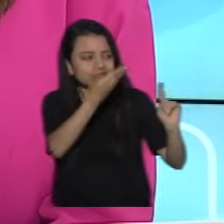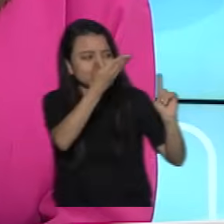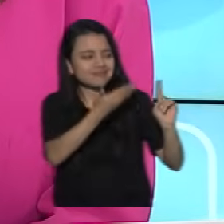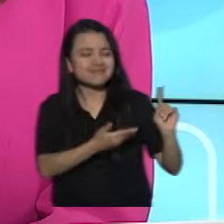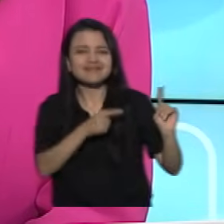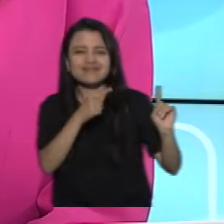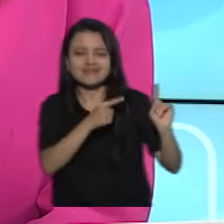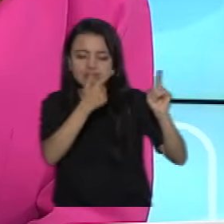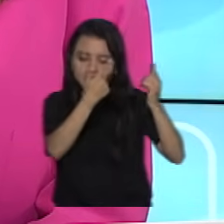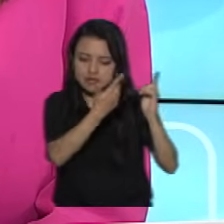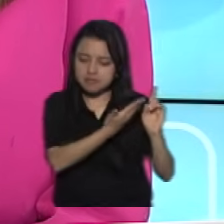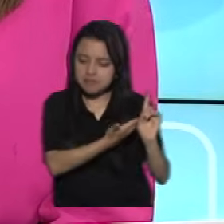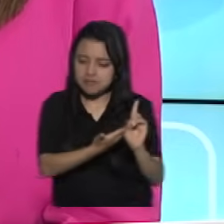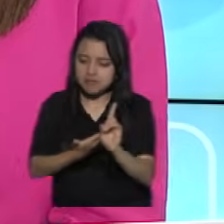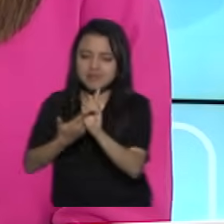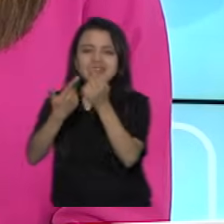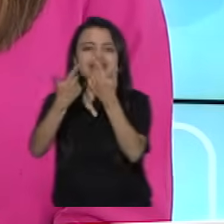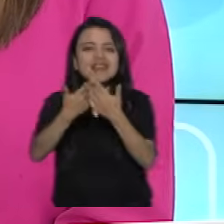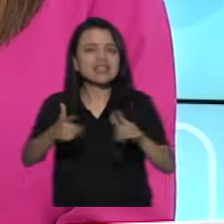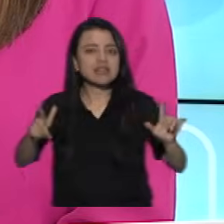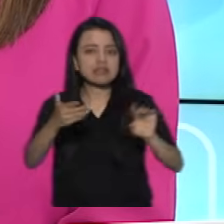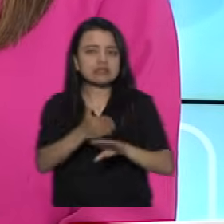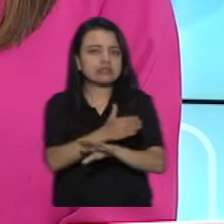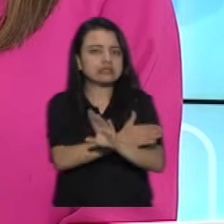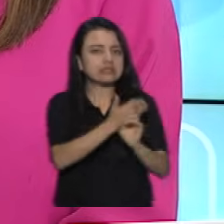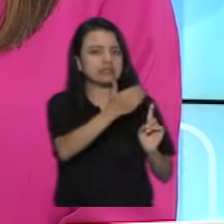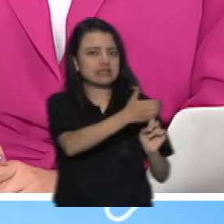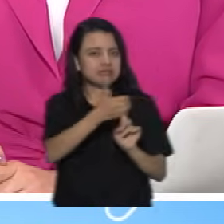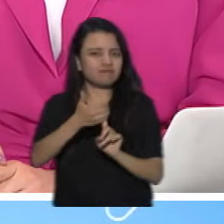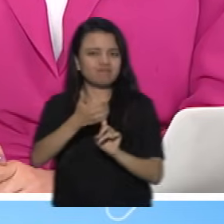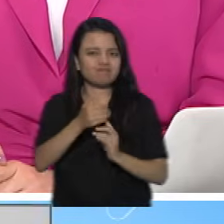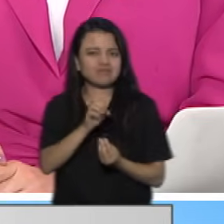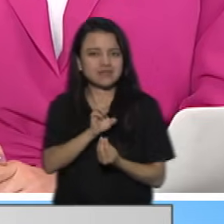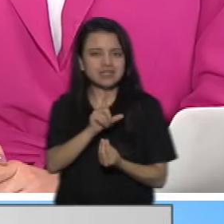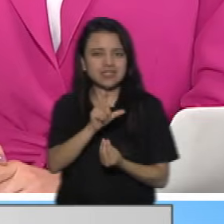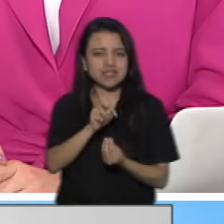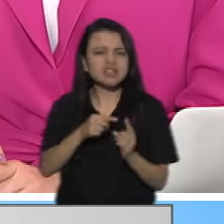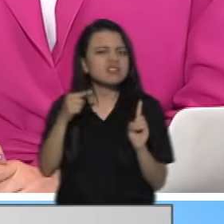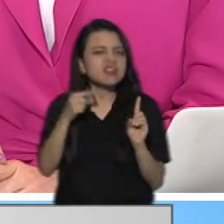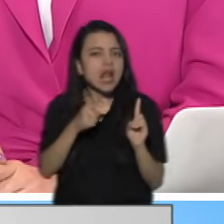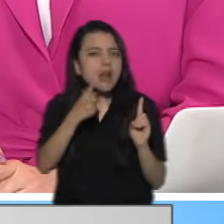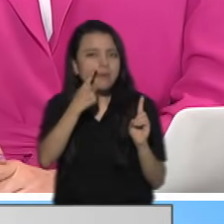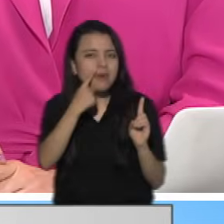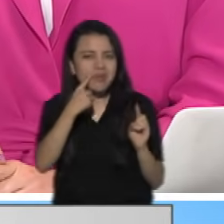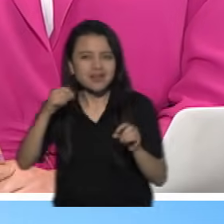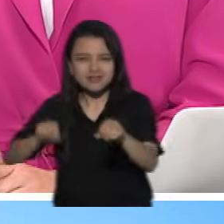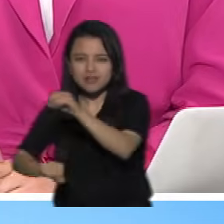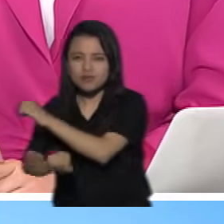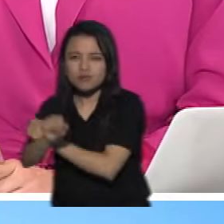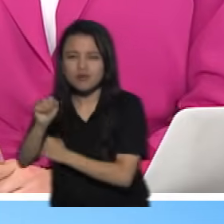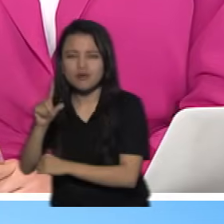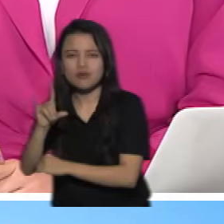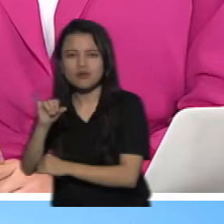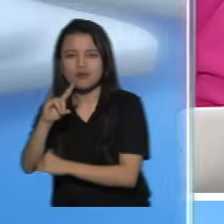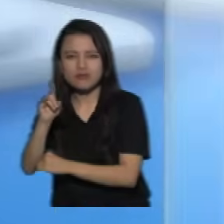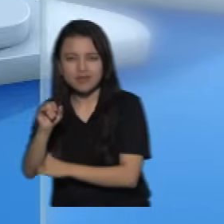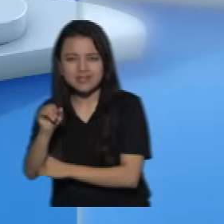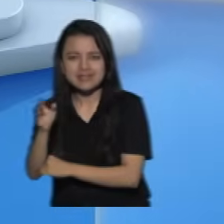Manuel Díaz, padre del jugador Luis Díaz, quien permanece secuestrado por el ELN. Estiluengas, ¿qué dice la policía? Buenas